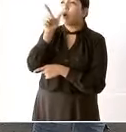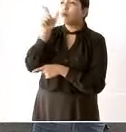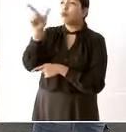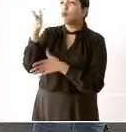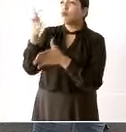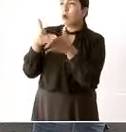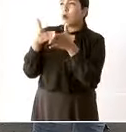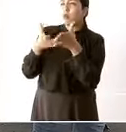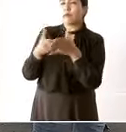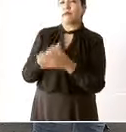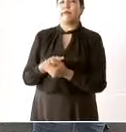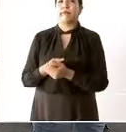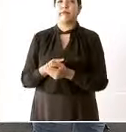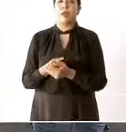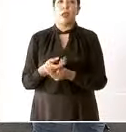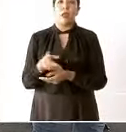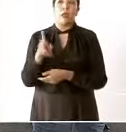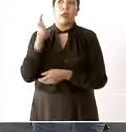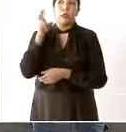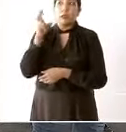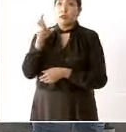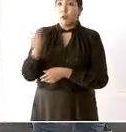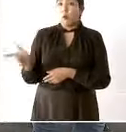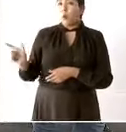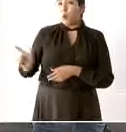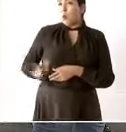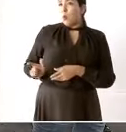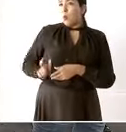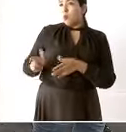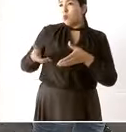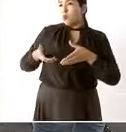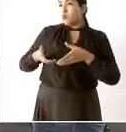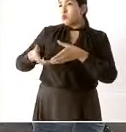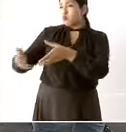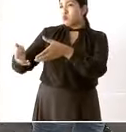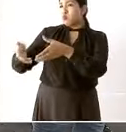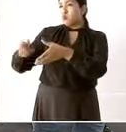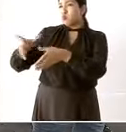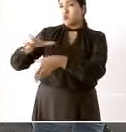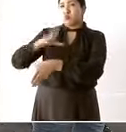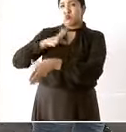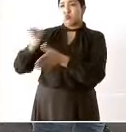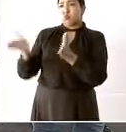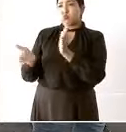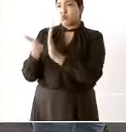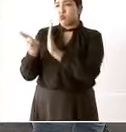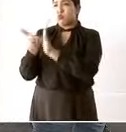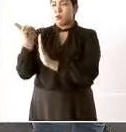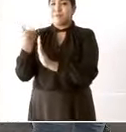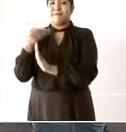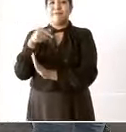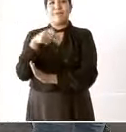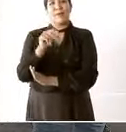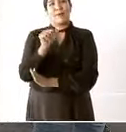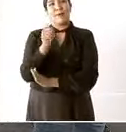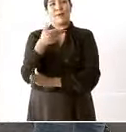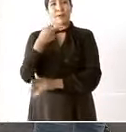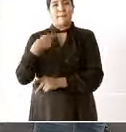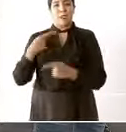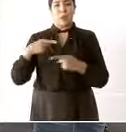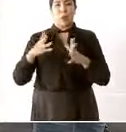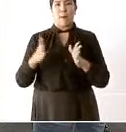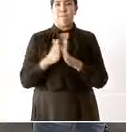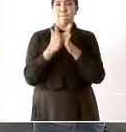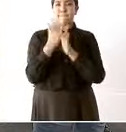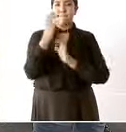el gobierno haga el acceso carretero nada más y ya los inversionistas pongan todos los demás servicios. De todos modos, estamos haciendo